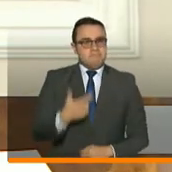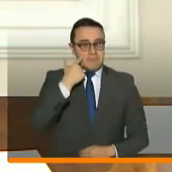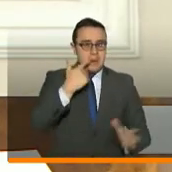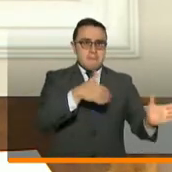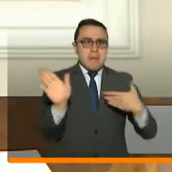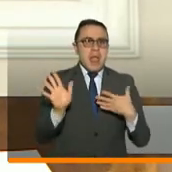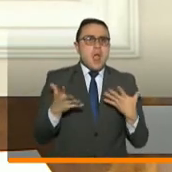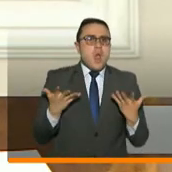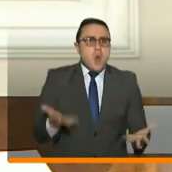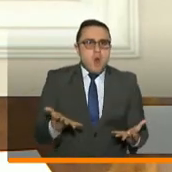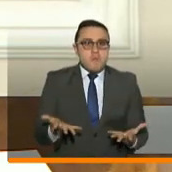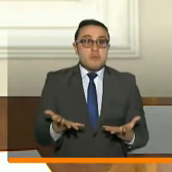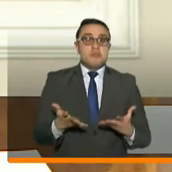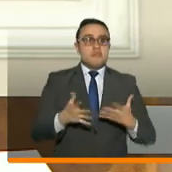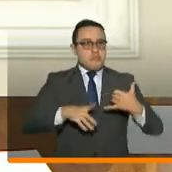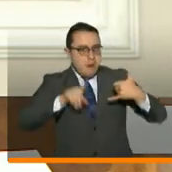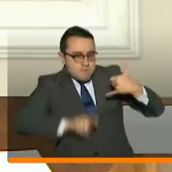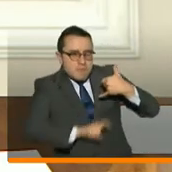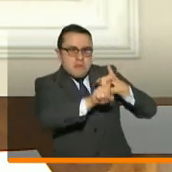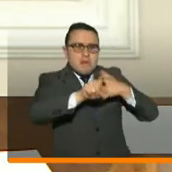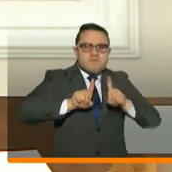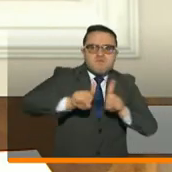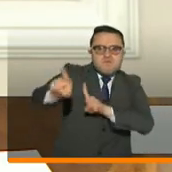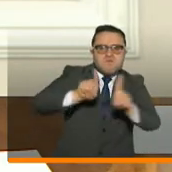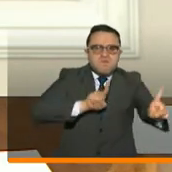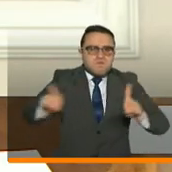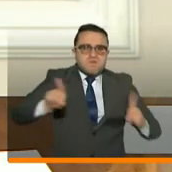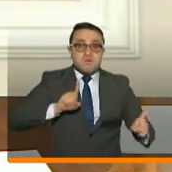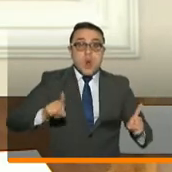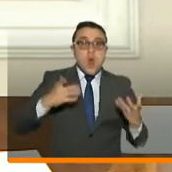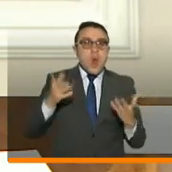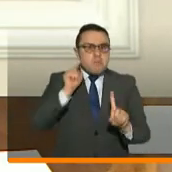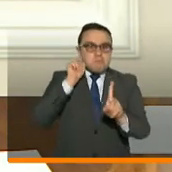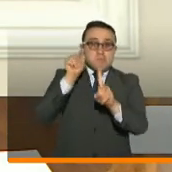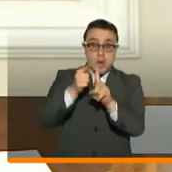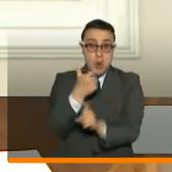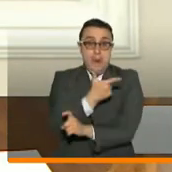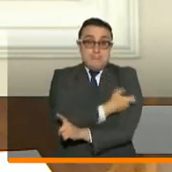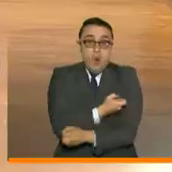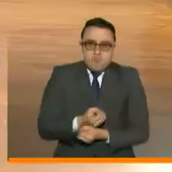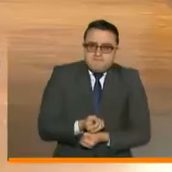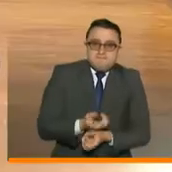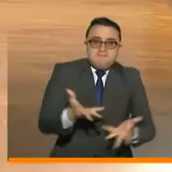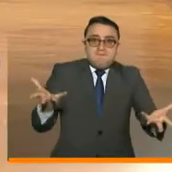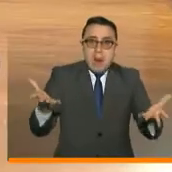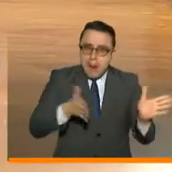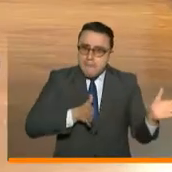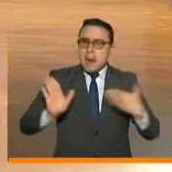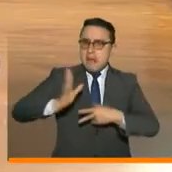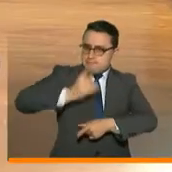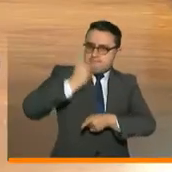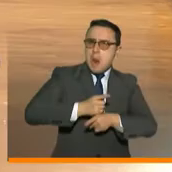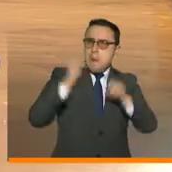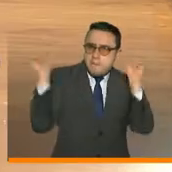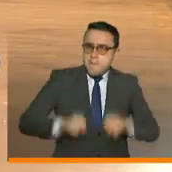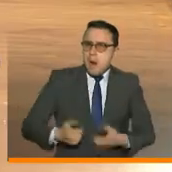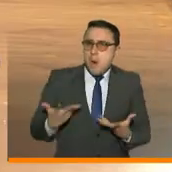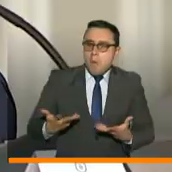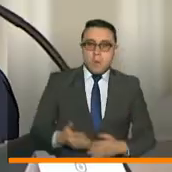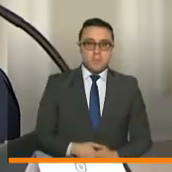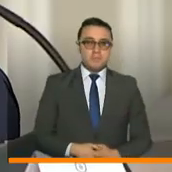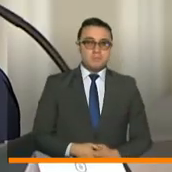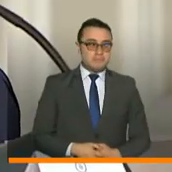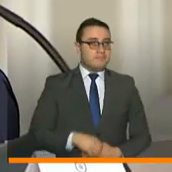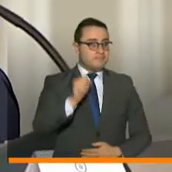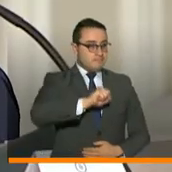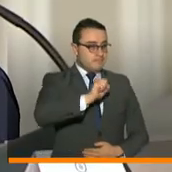despliegue y todo el apoyo logístico de la fuerza pública para el plan nacional de vacunación por supuesto presidente lo primero que quiero